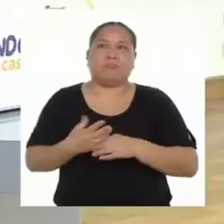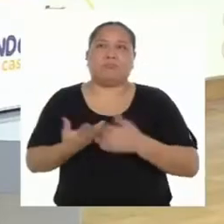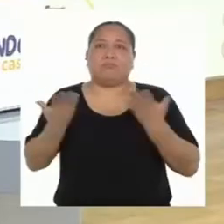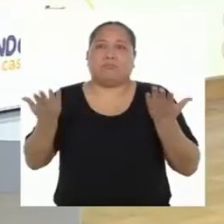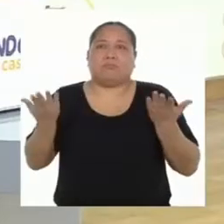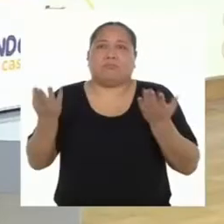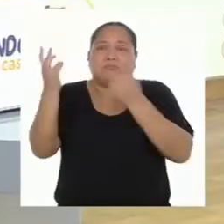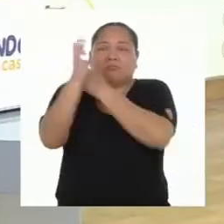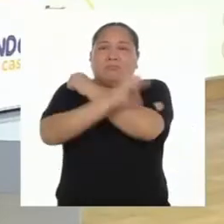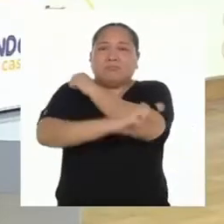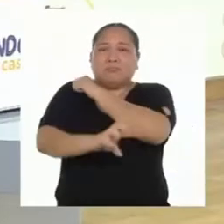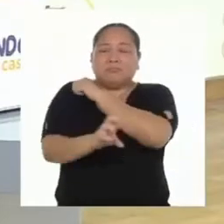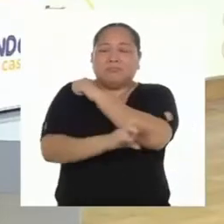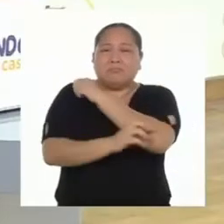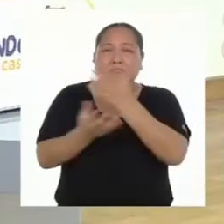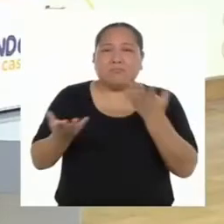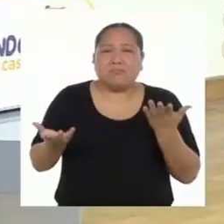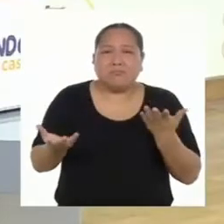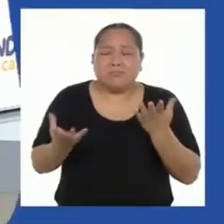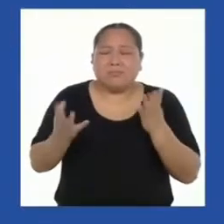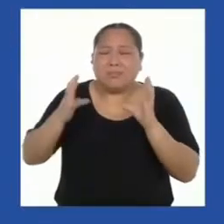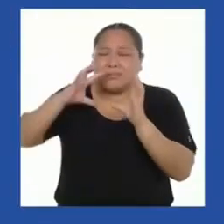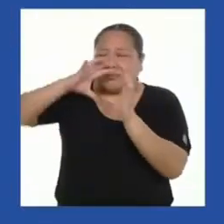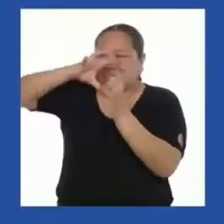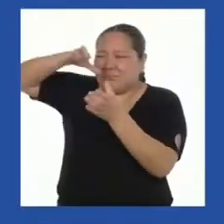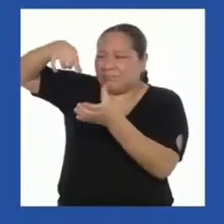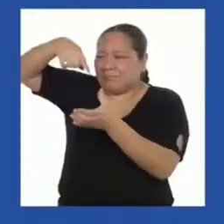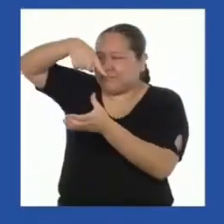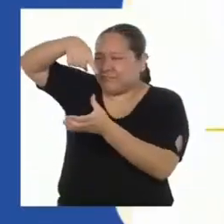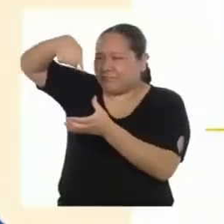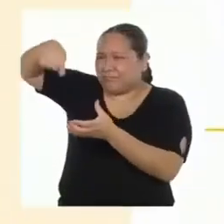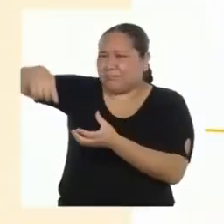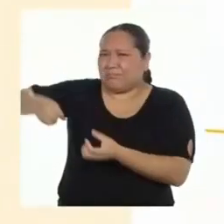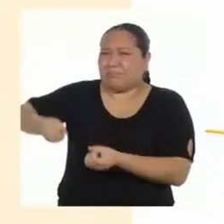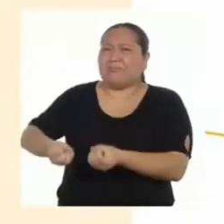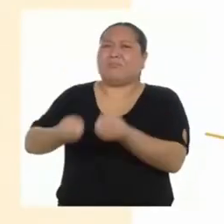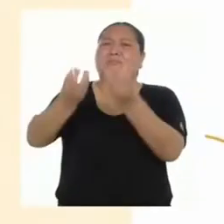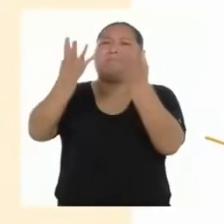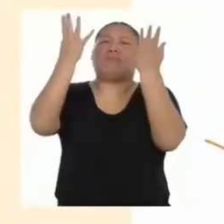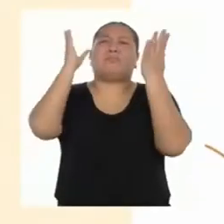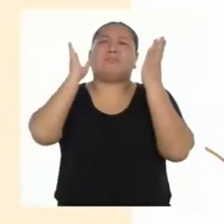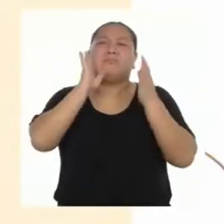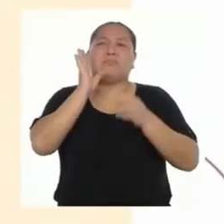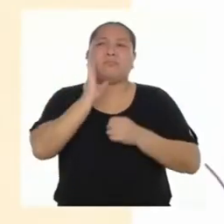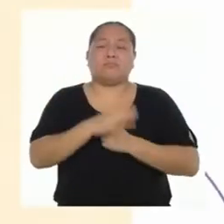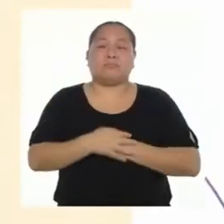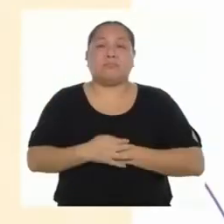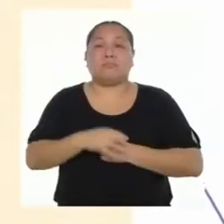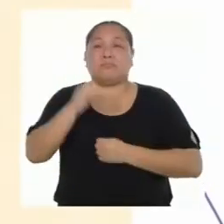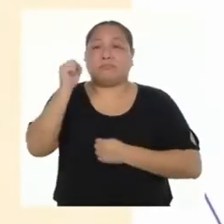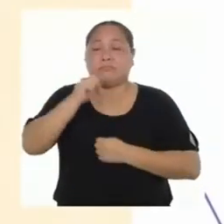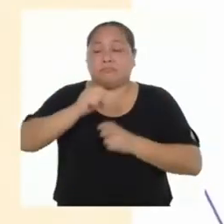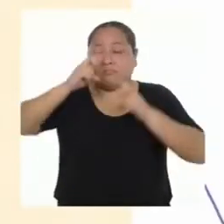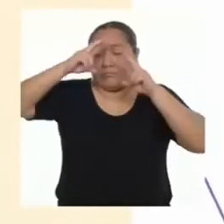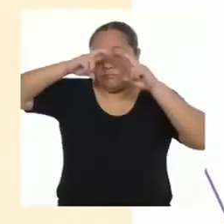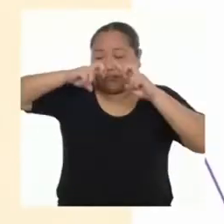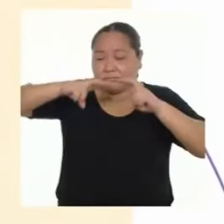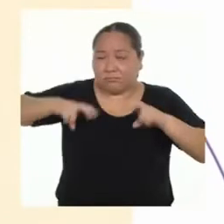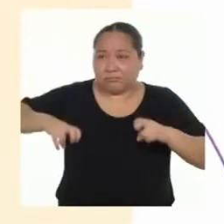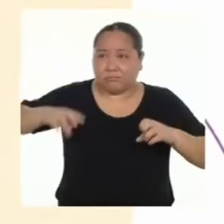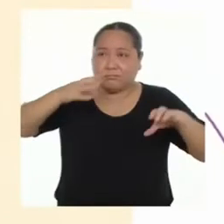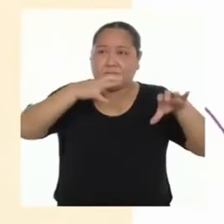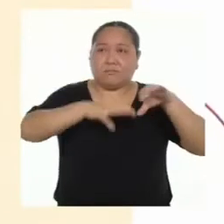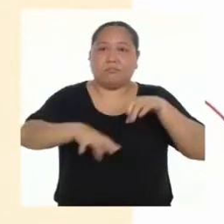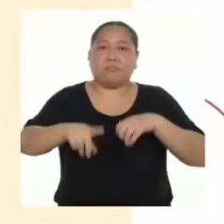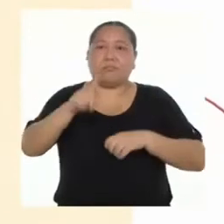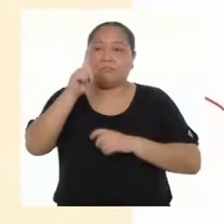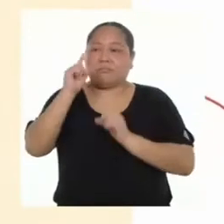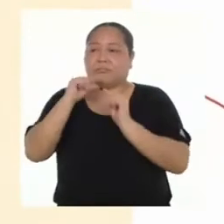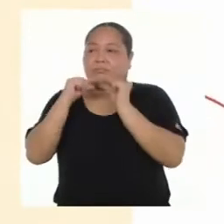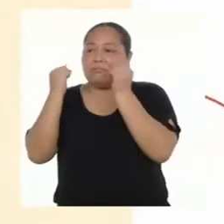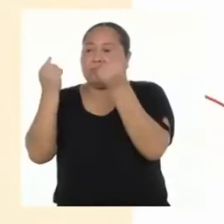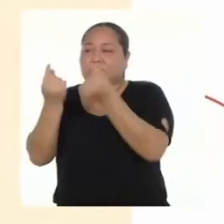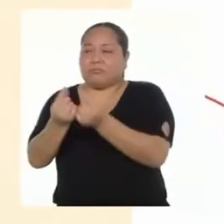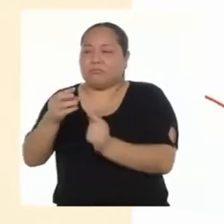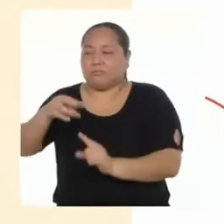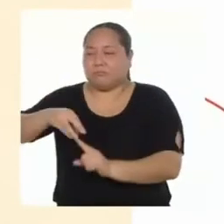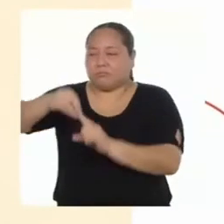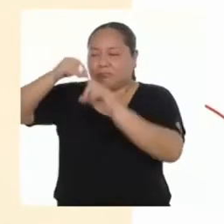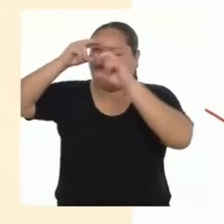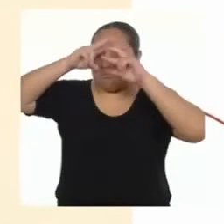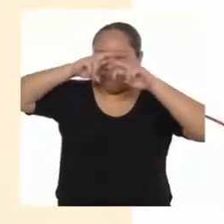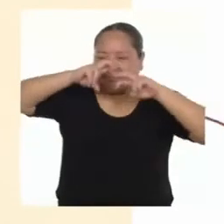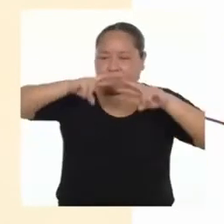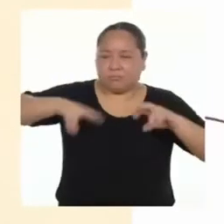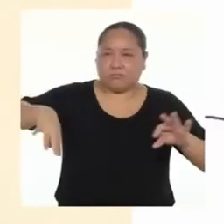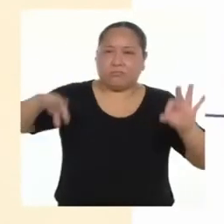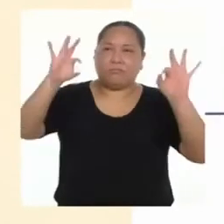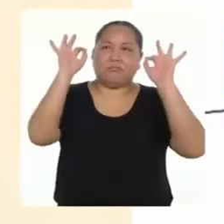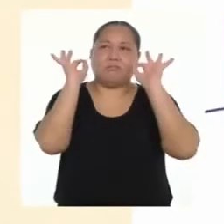en el país y en el mundo. Claro, según los estudios realizados por un grupo especializado en